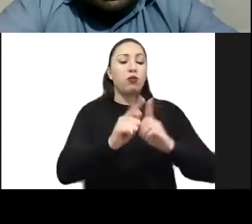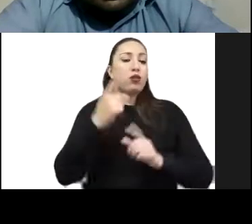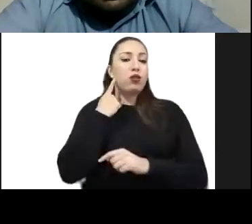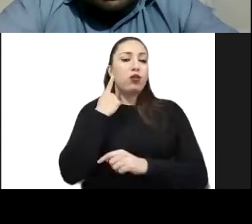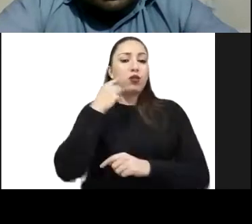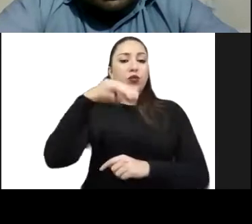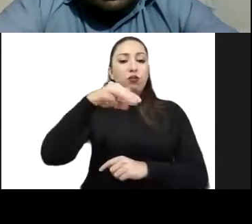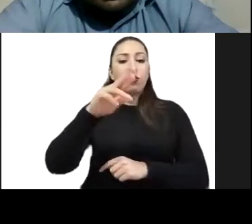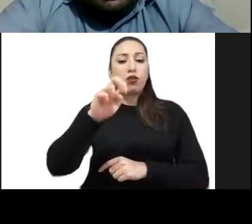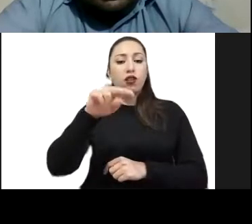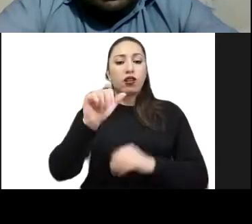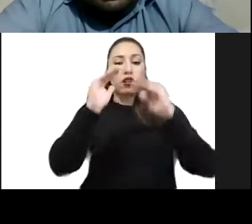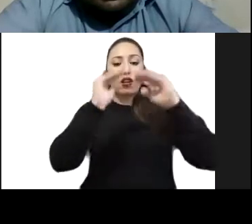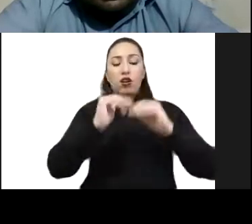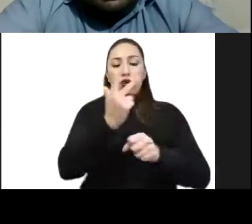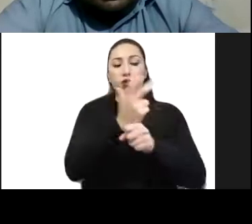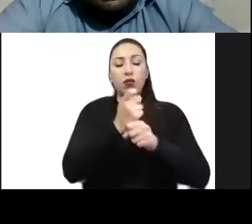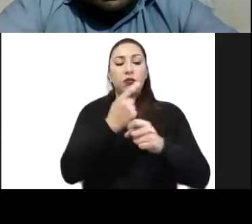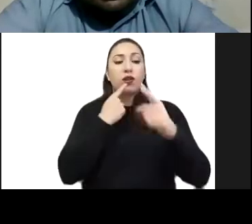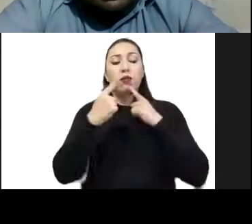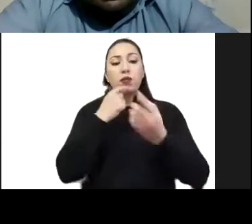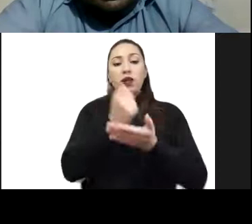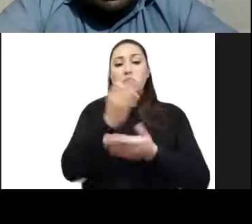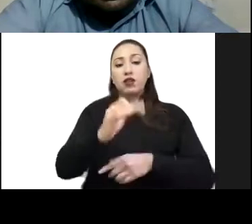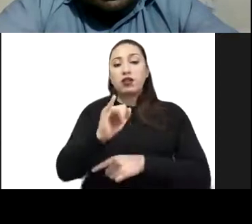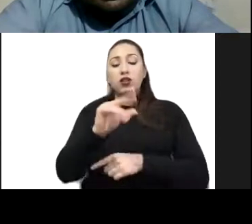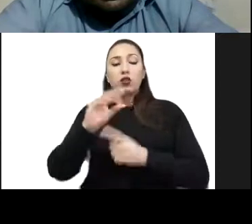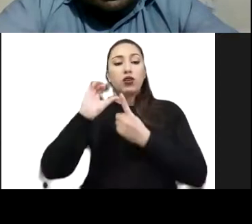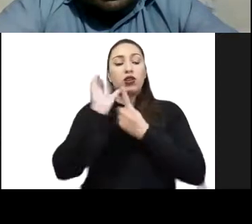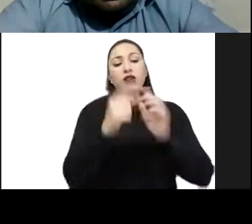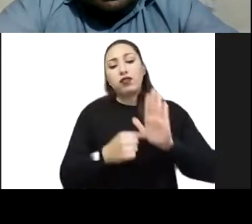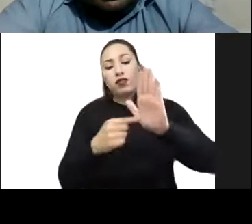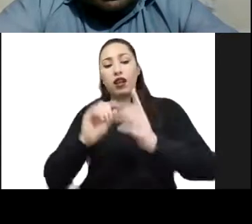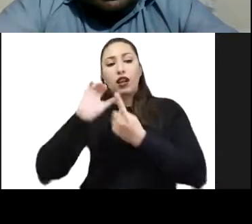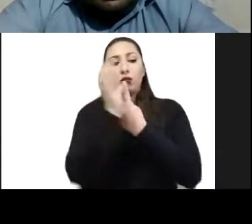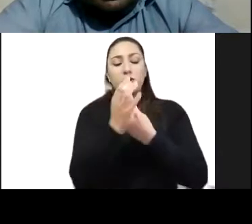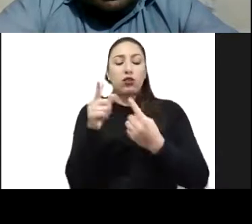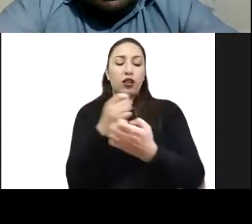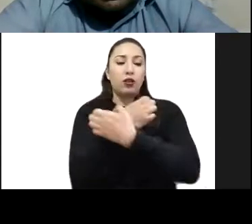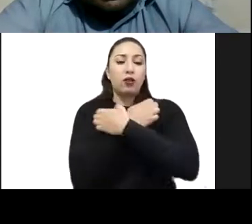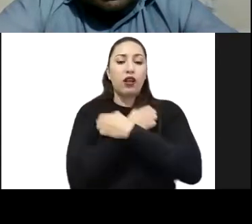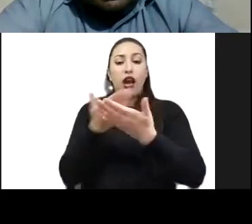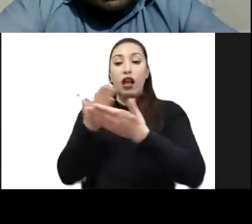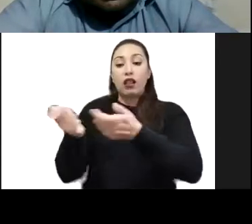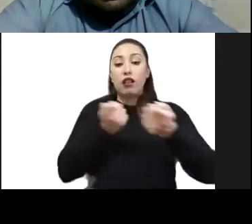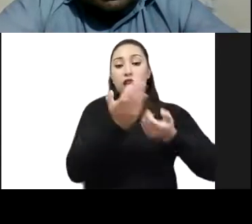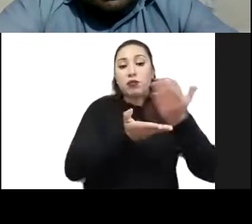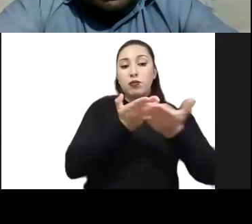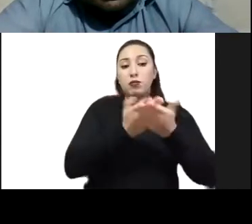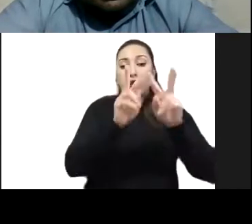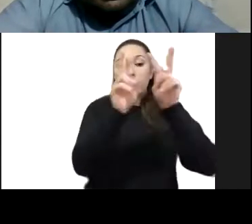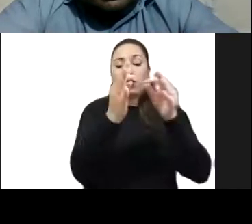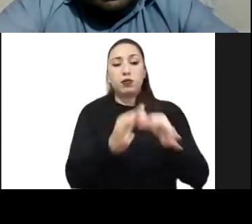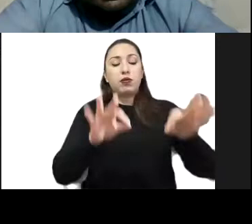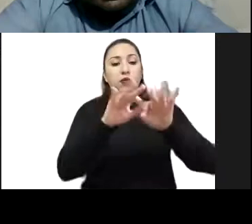Discusión, análisis y, en su caso, aprobación del dictamen que presenta la Comisión de Educación en relación a la proposición con punto de acuerdo por el que se hace